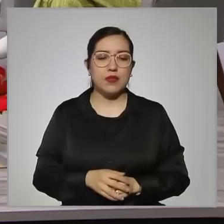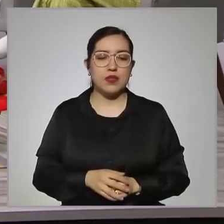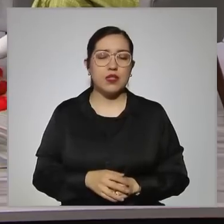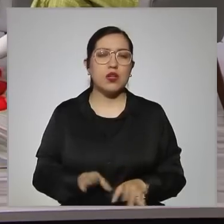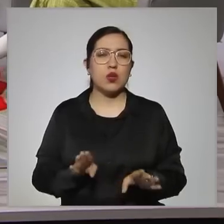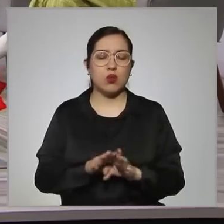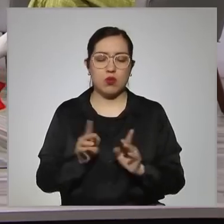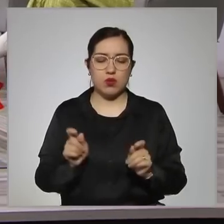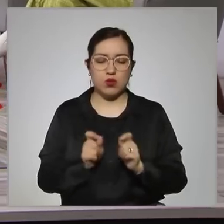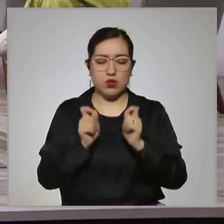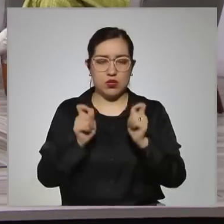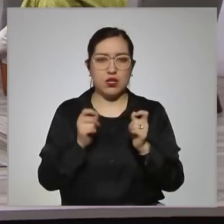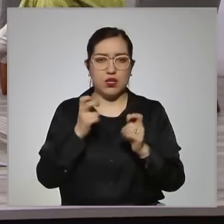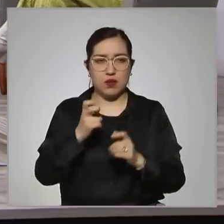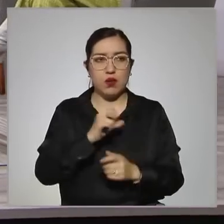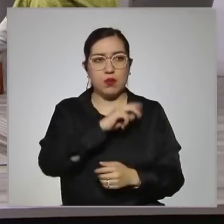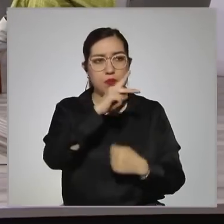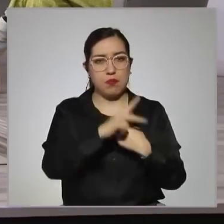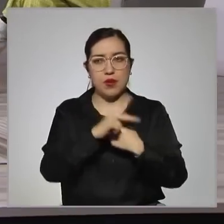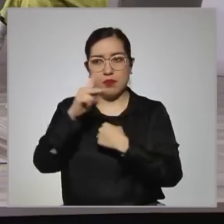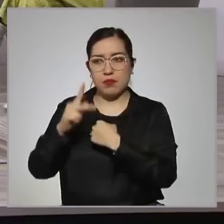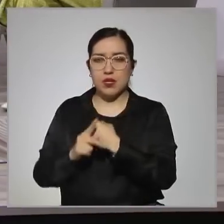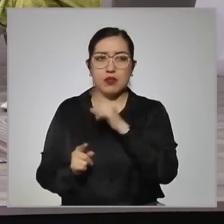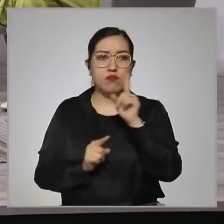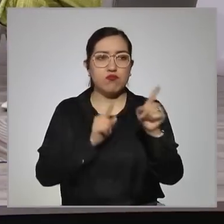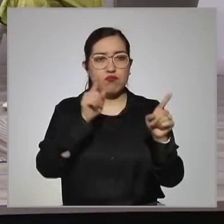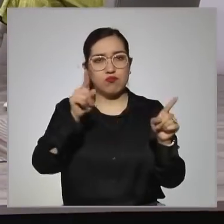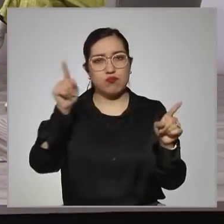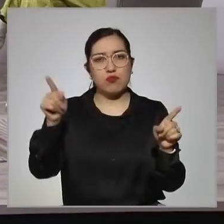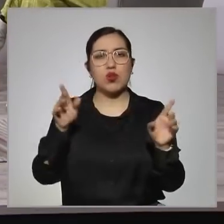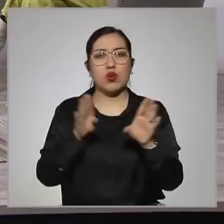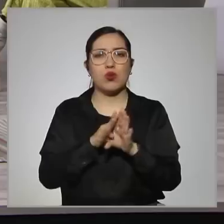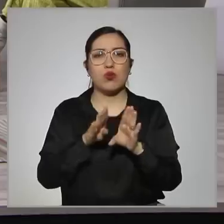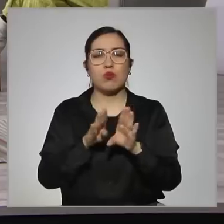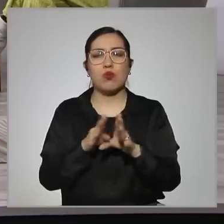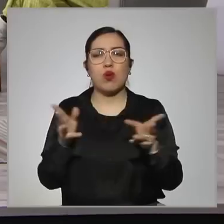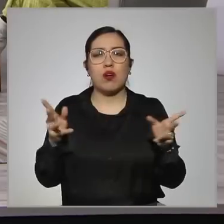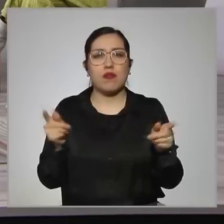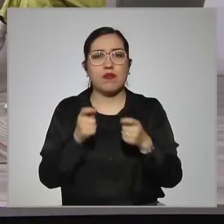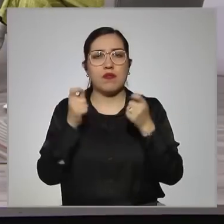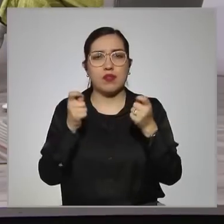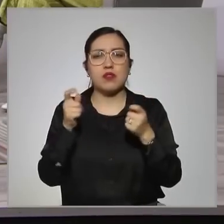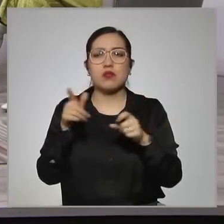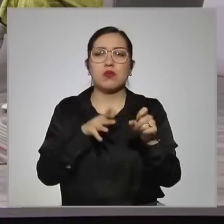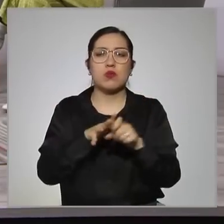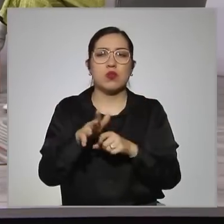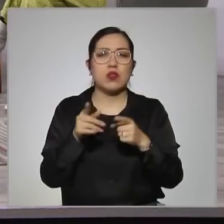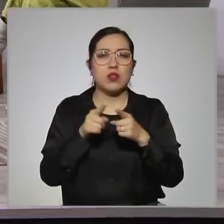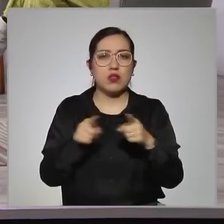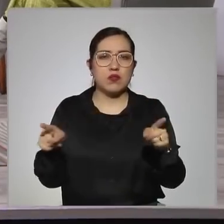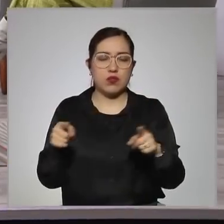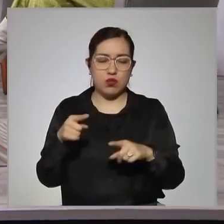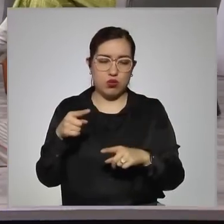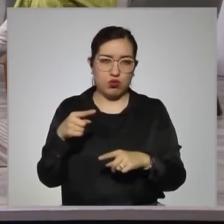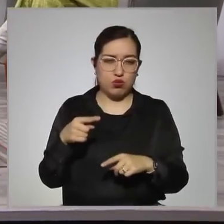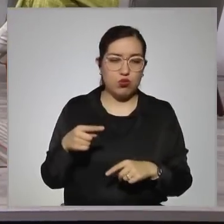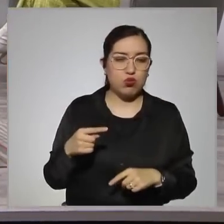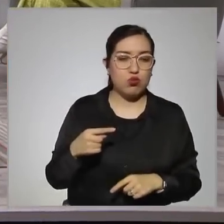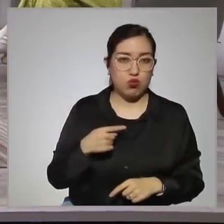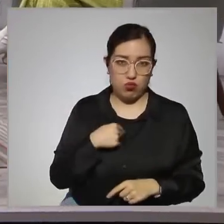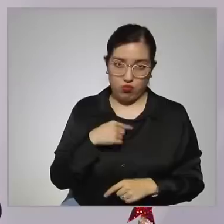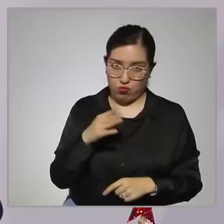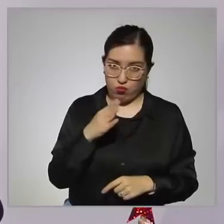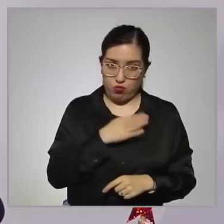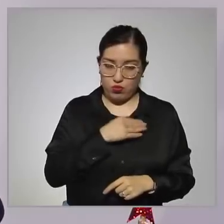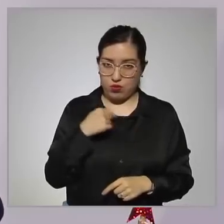la celebración en otros países del Año Nuevo, doctor. ¿Qué diferencias hay sustanciales? Yo de lo que me doy cuenta,